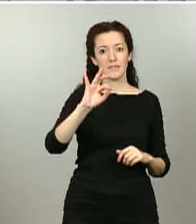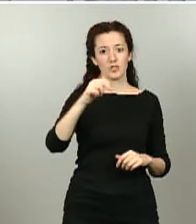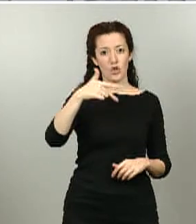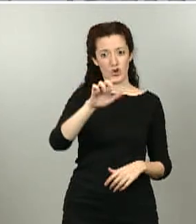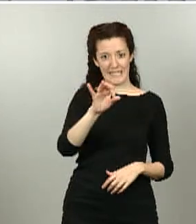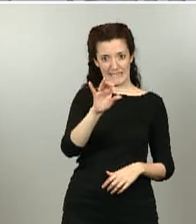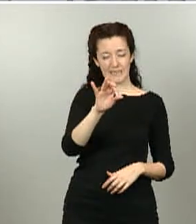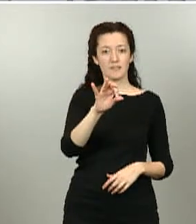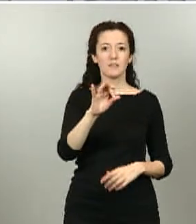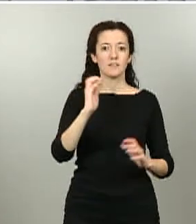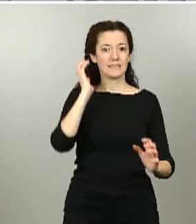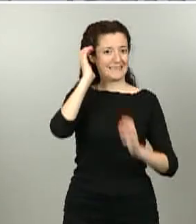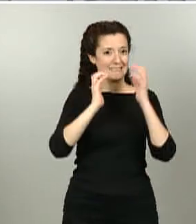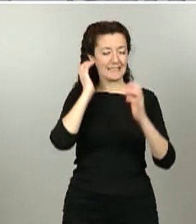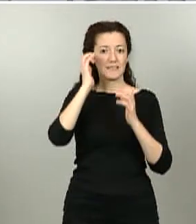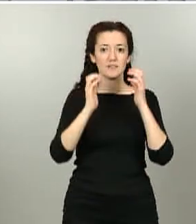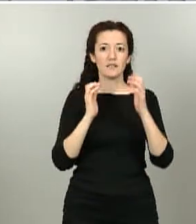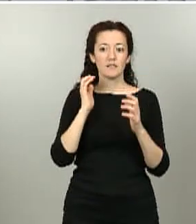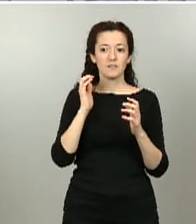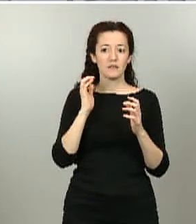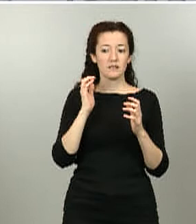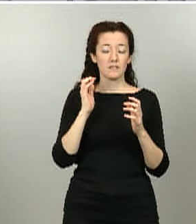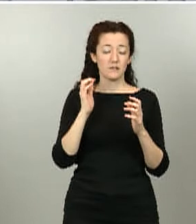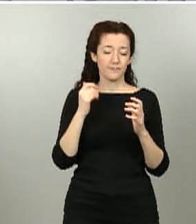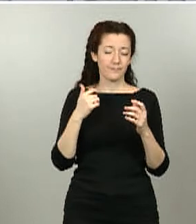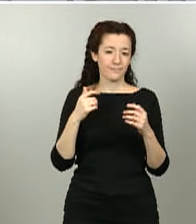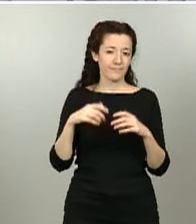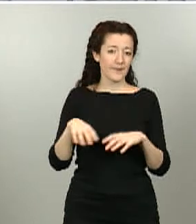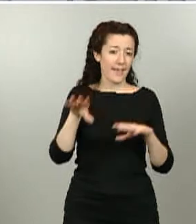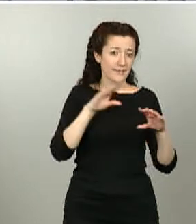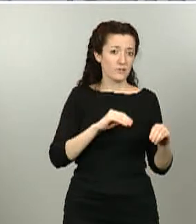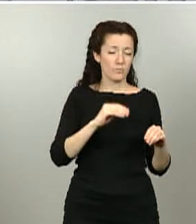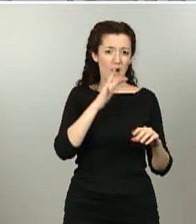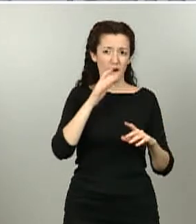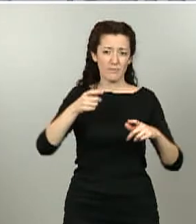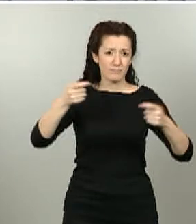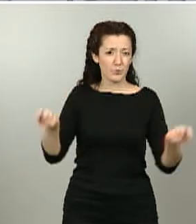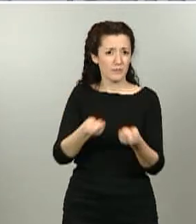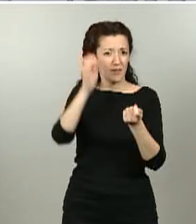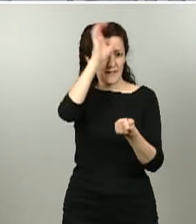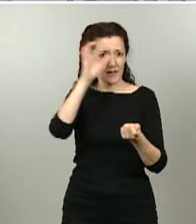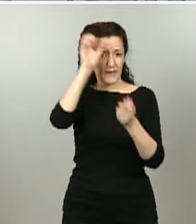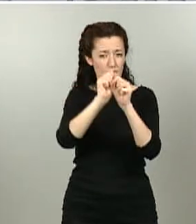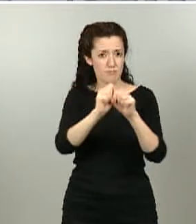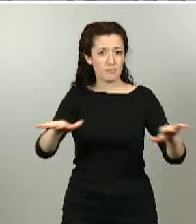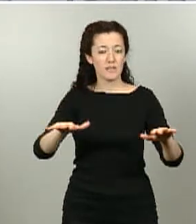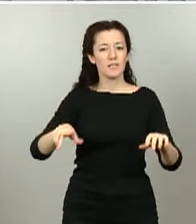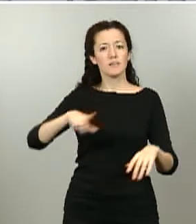de hace unos días. Yo entiendo que ahora lo que apareció probablemente es una publicación científica al respecto, pero la información ya la conocíamos desde hace unos